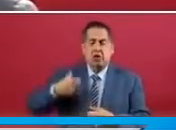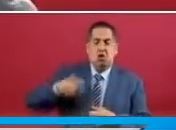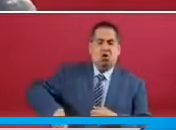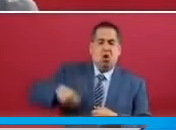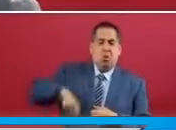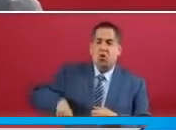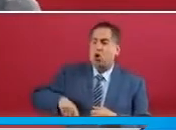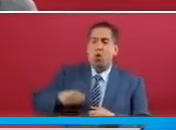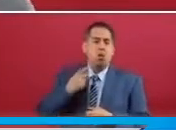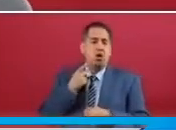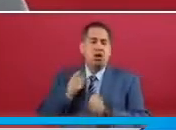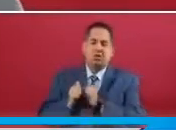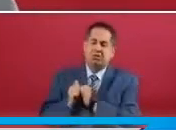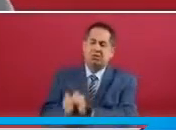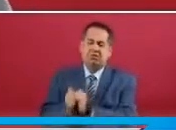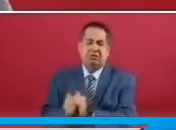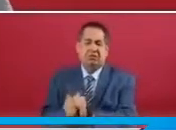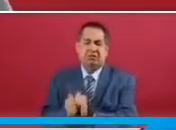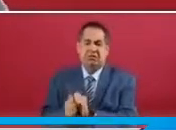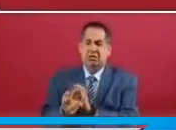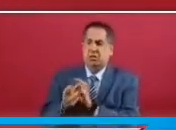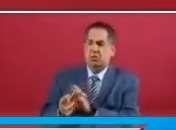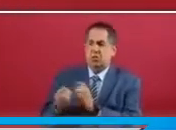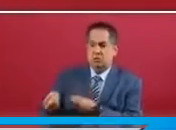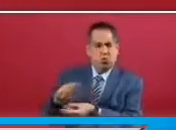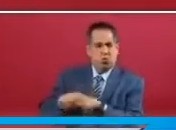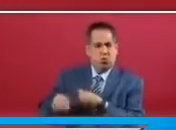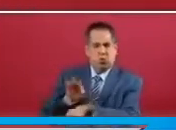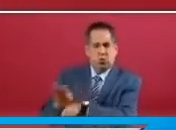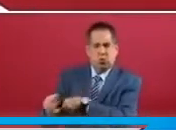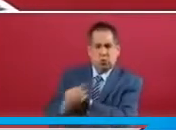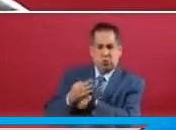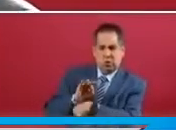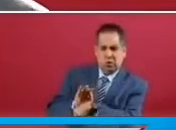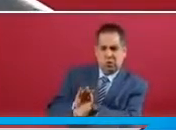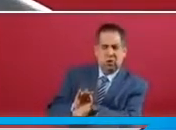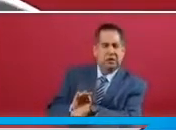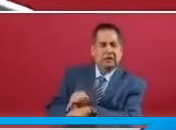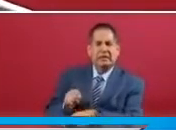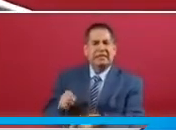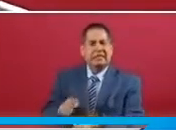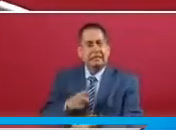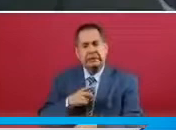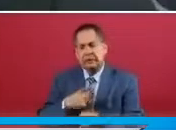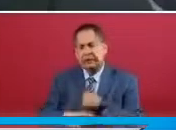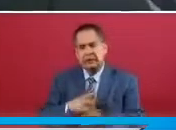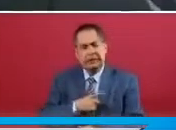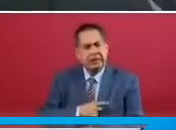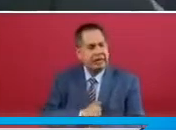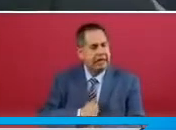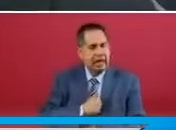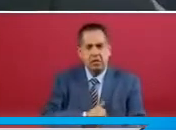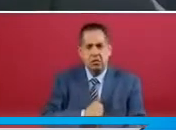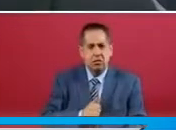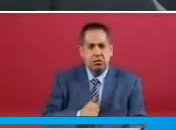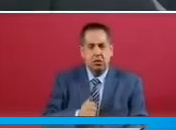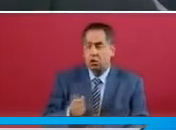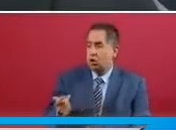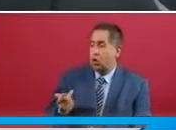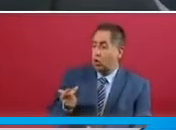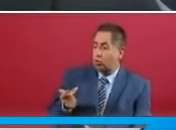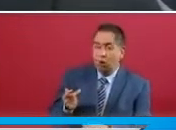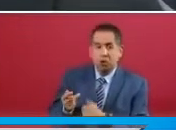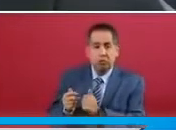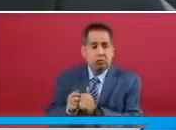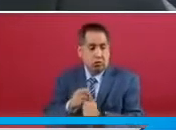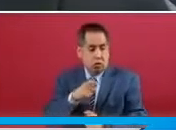económico y el poder político se alimenten y se nutran